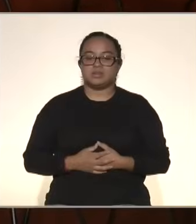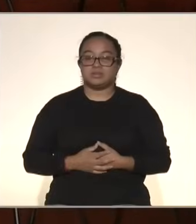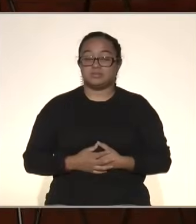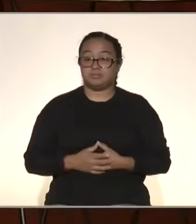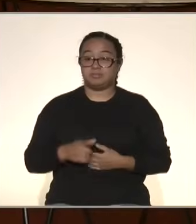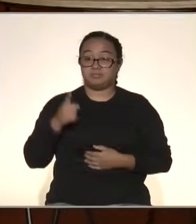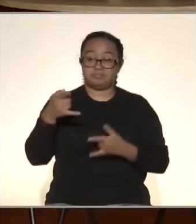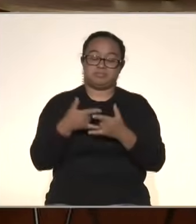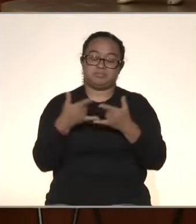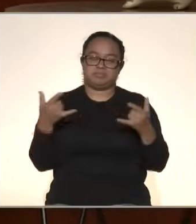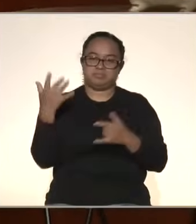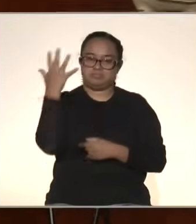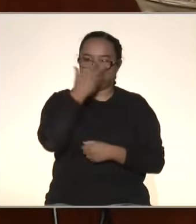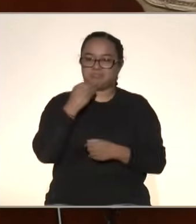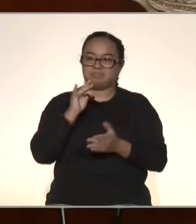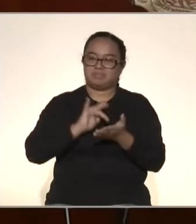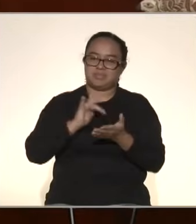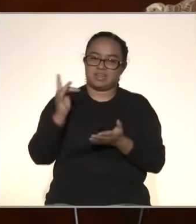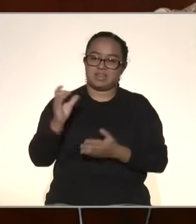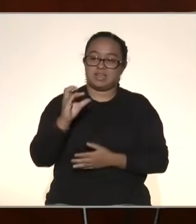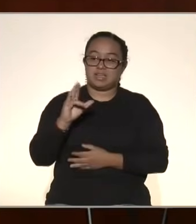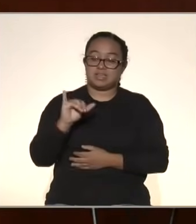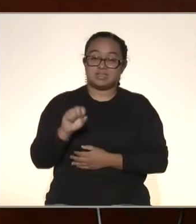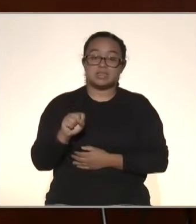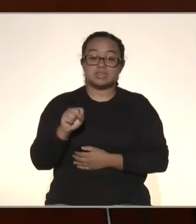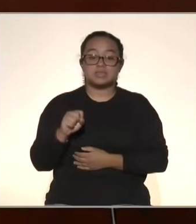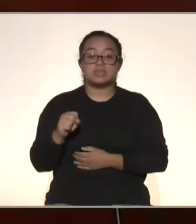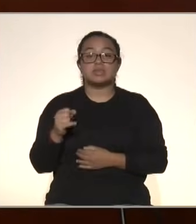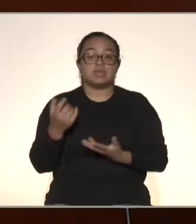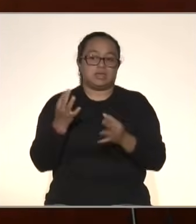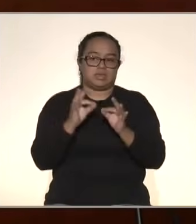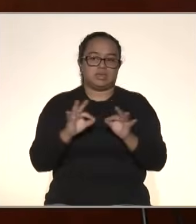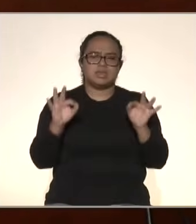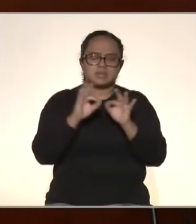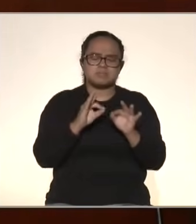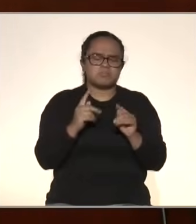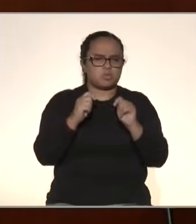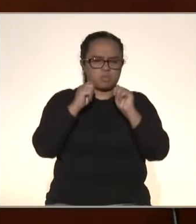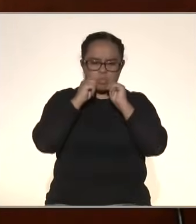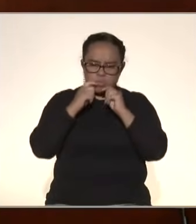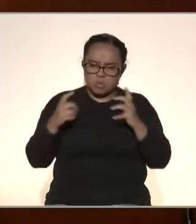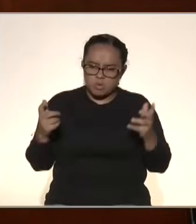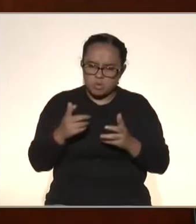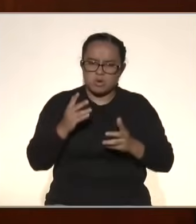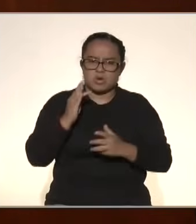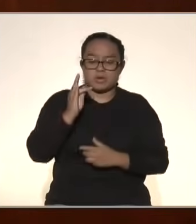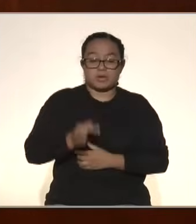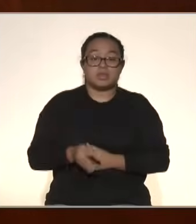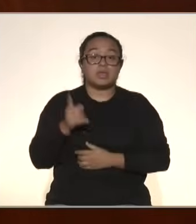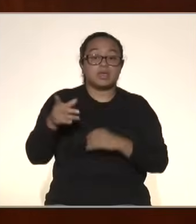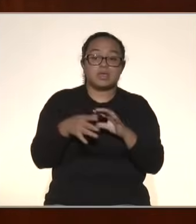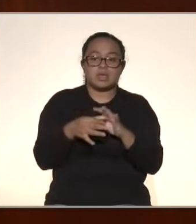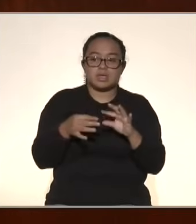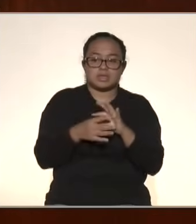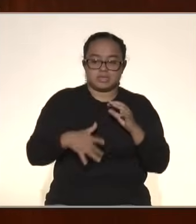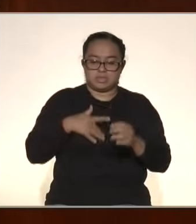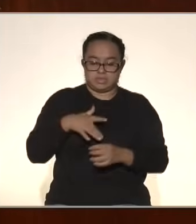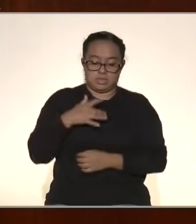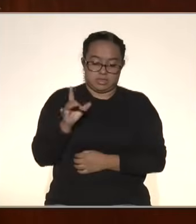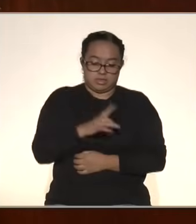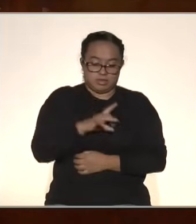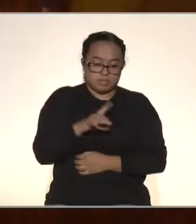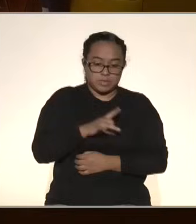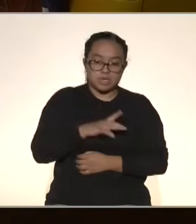Qué lindo testimonio. Gracias, Cris. Y qué importante, ¿no? Atreverse. Esto que ella nos dice, ¿no? El miedo